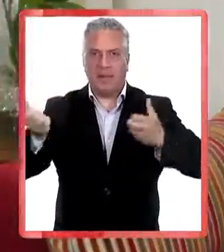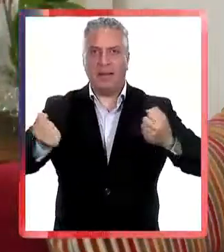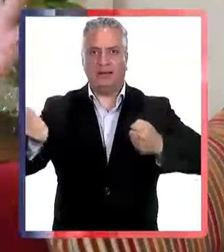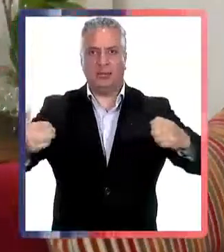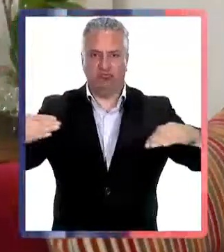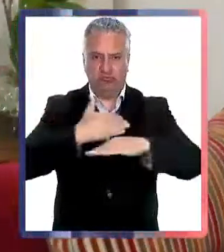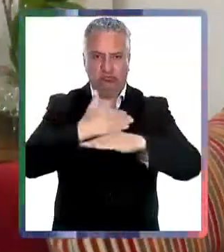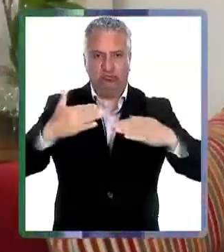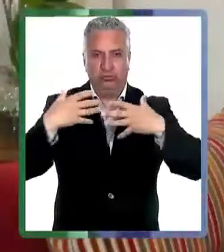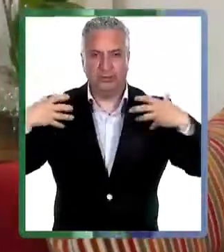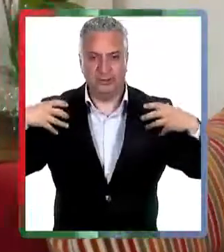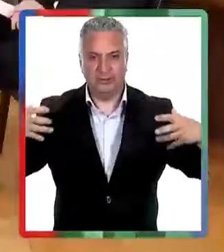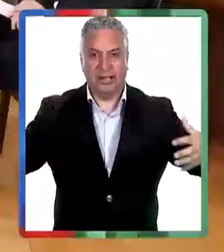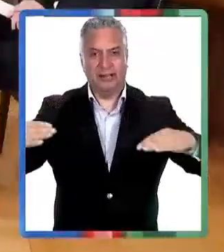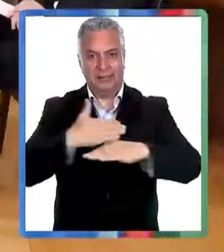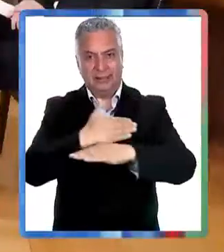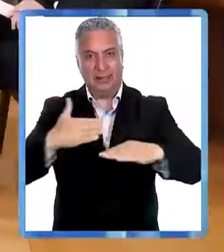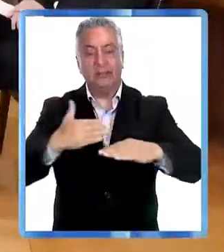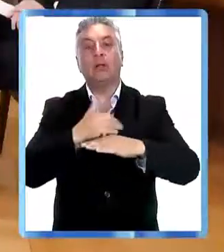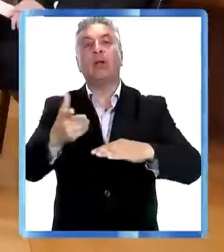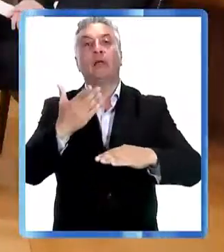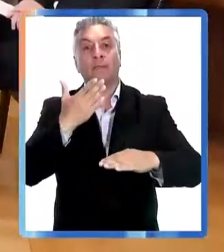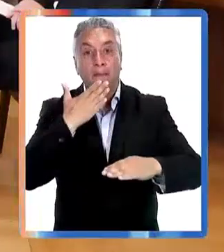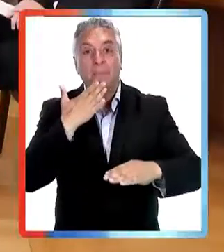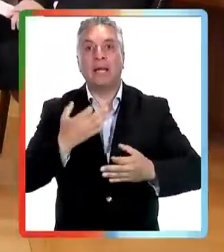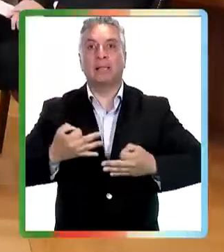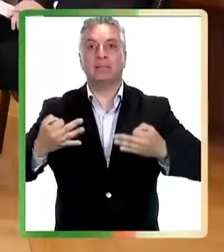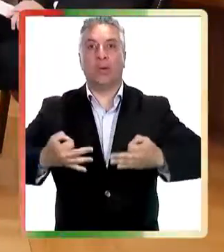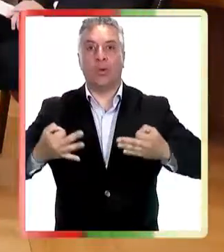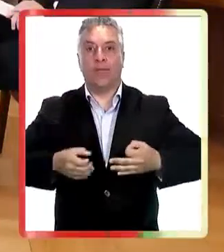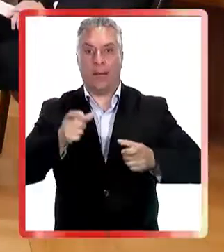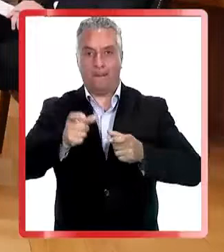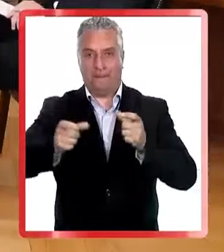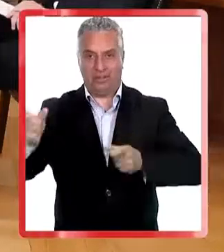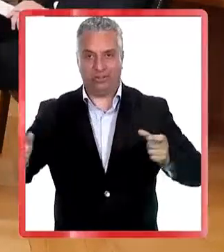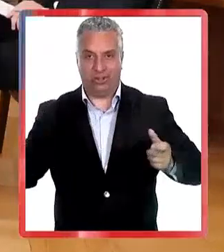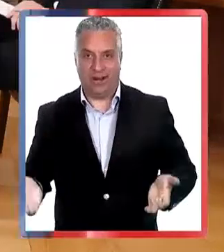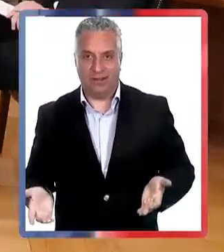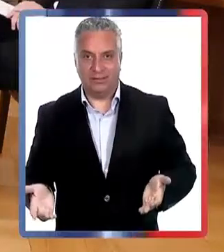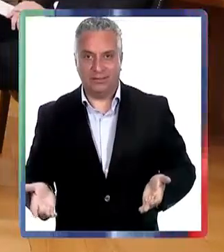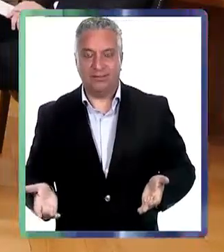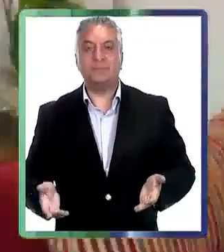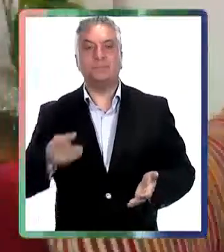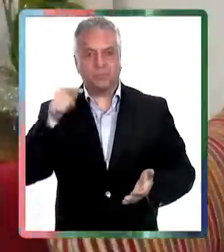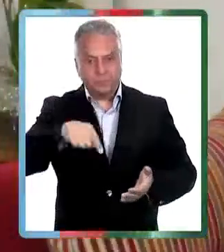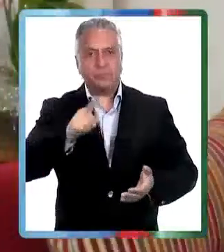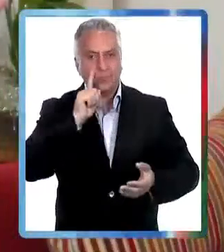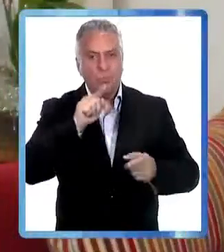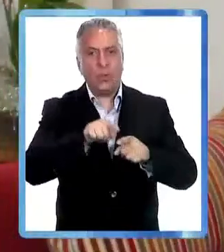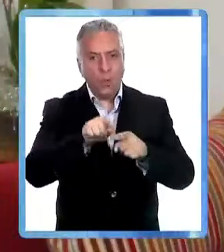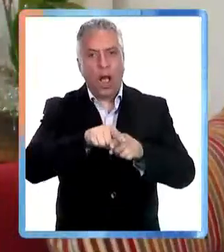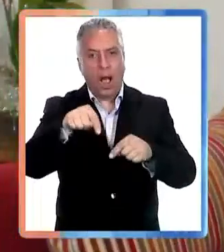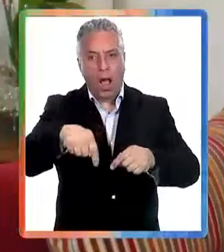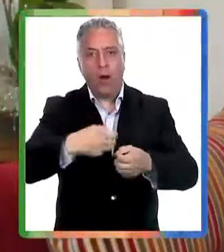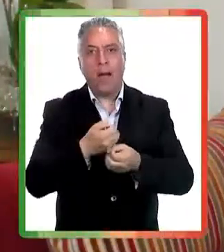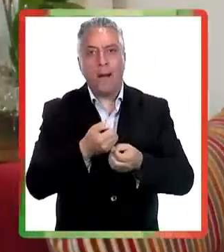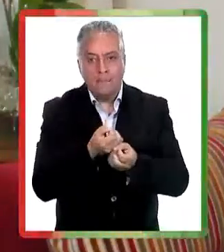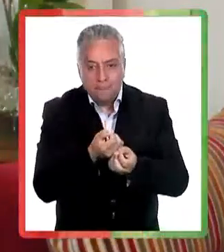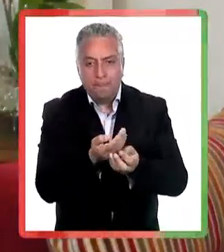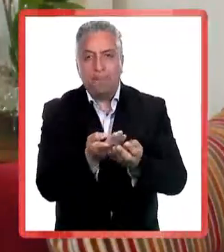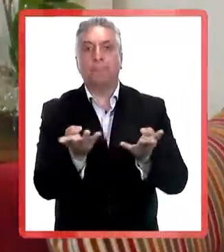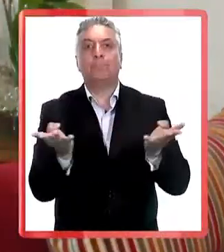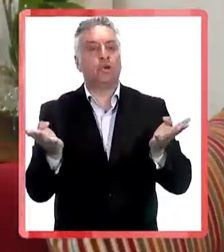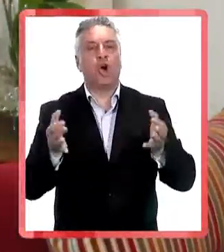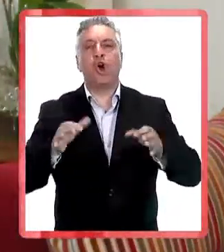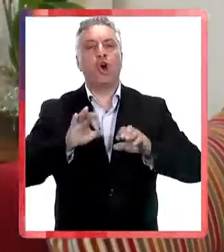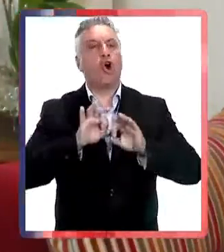las carreteras, etcétera, como también la seguridad de las personas. Así que hay un abanico de protección que es